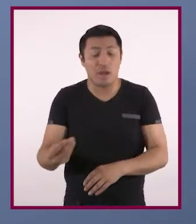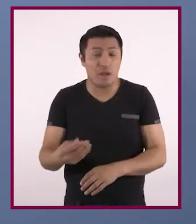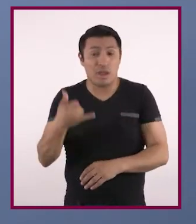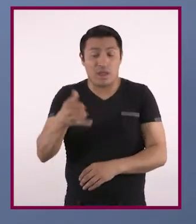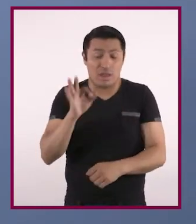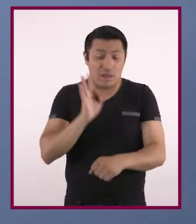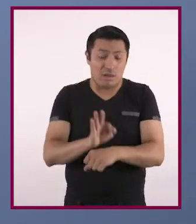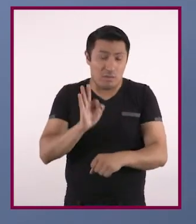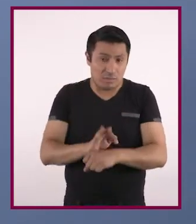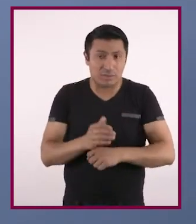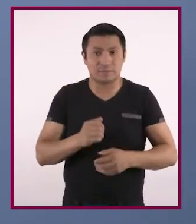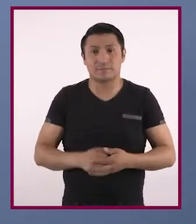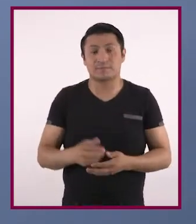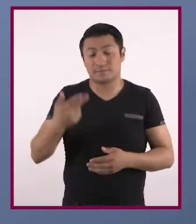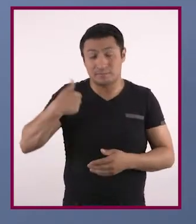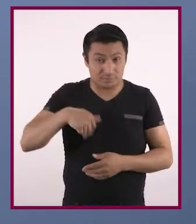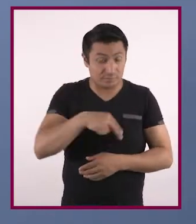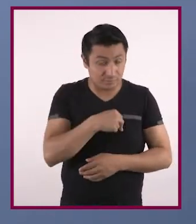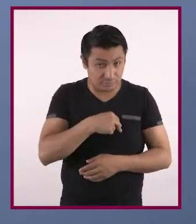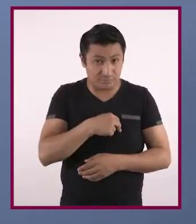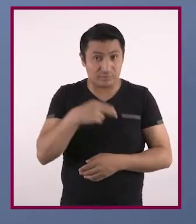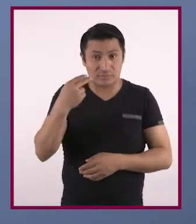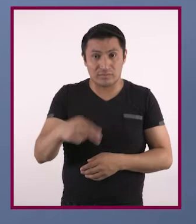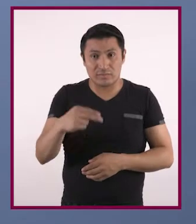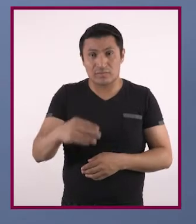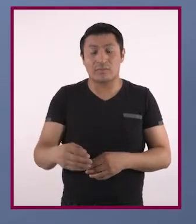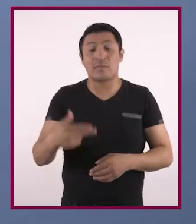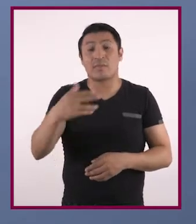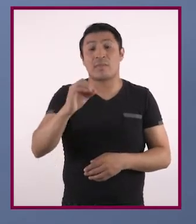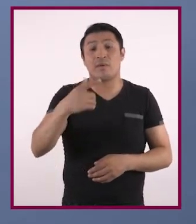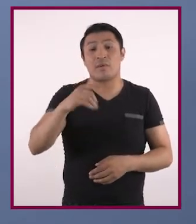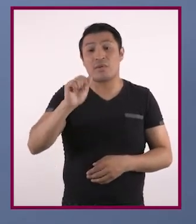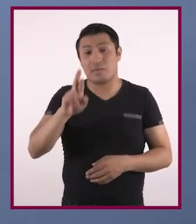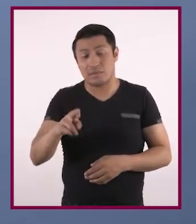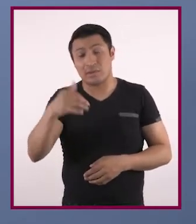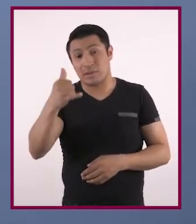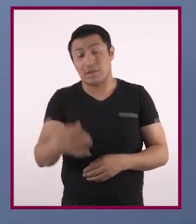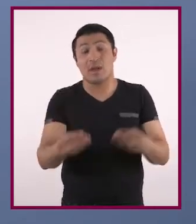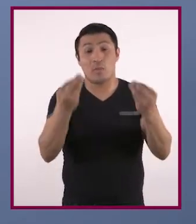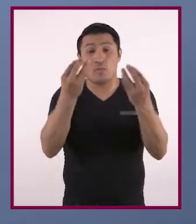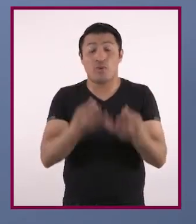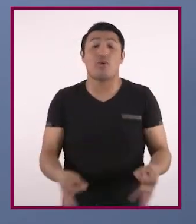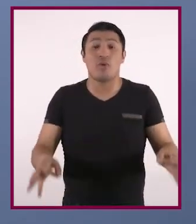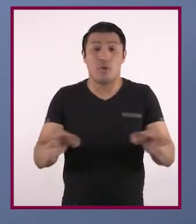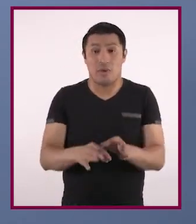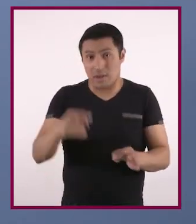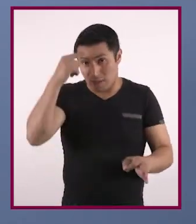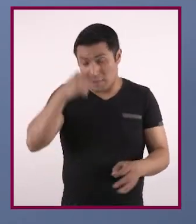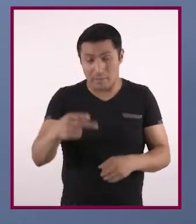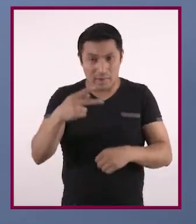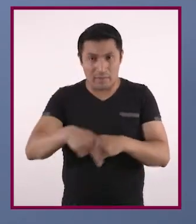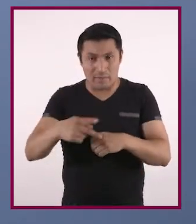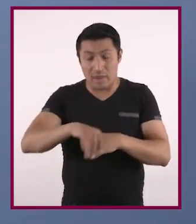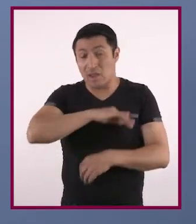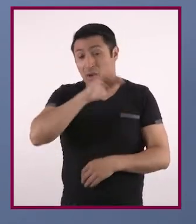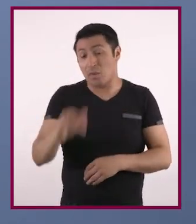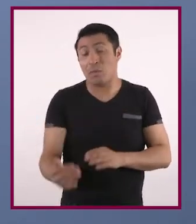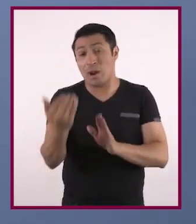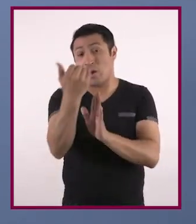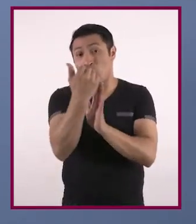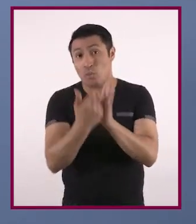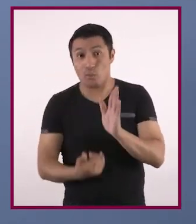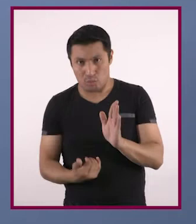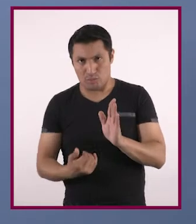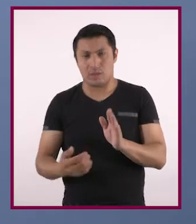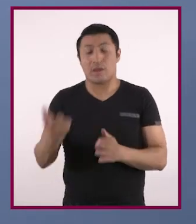protegerlas. Nosotros lo llamamos hogar y resulta ser muy importante para disminuir el riesgo de morir. Tener